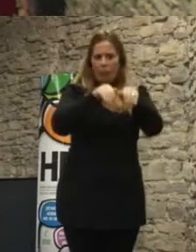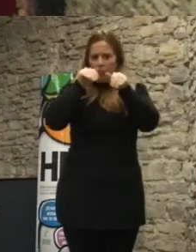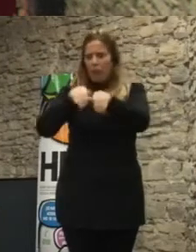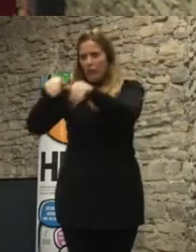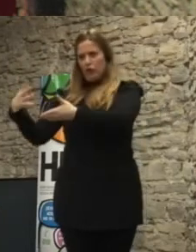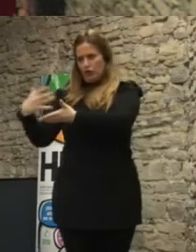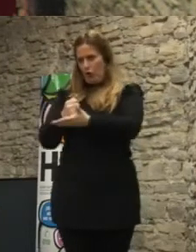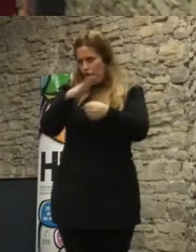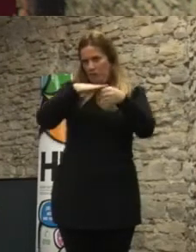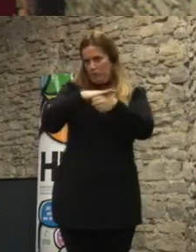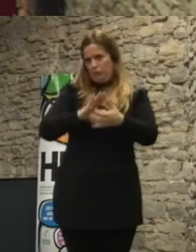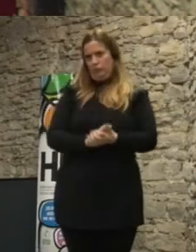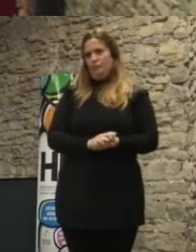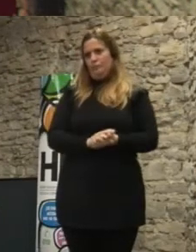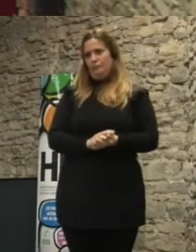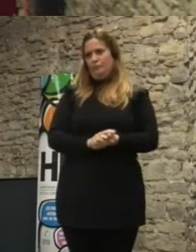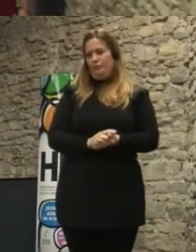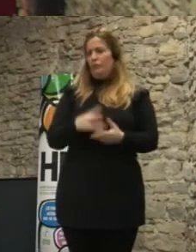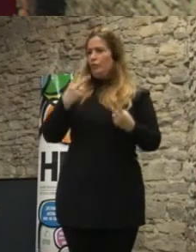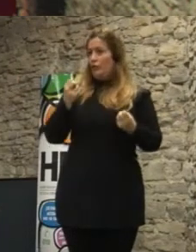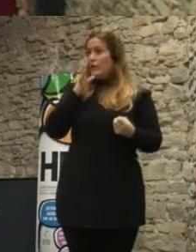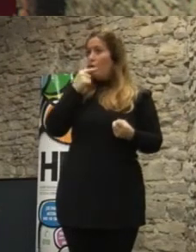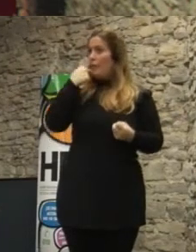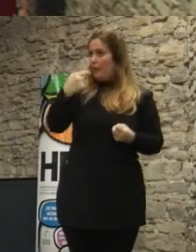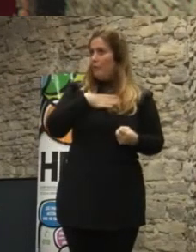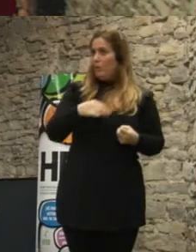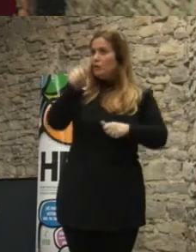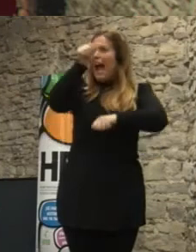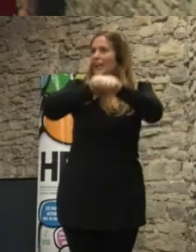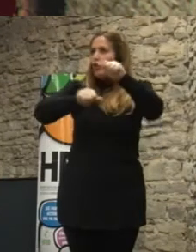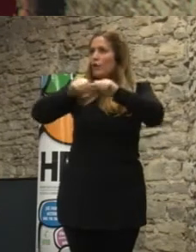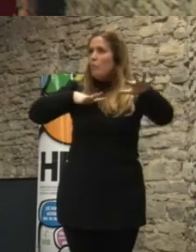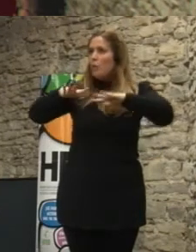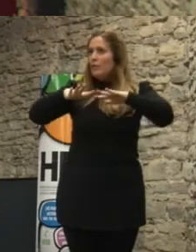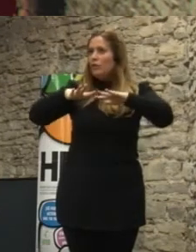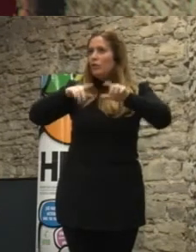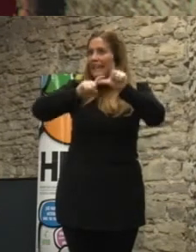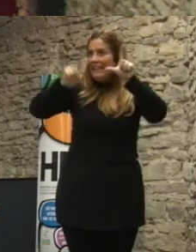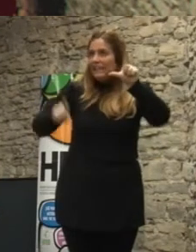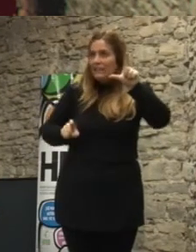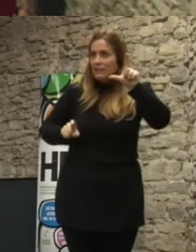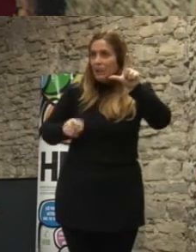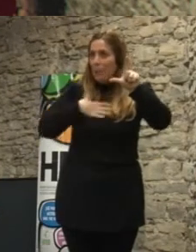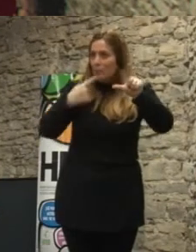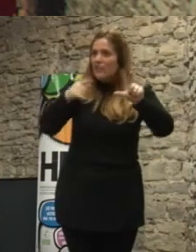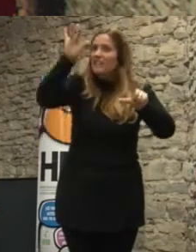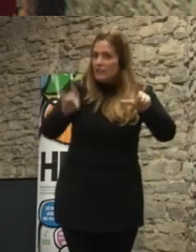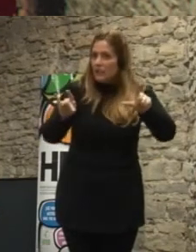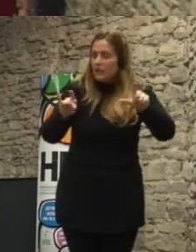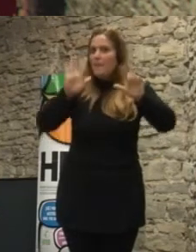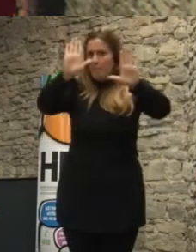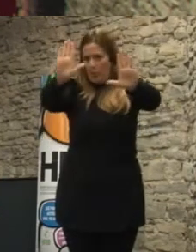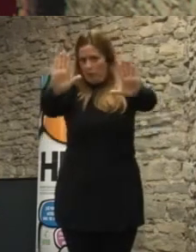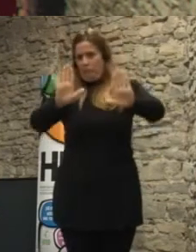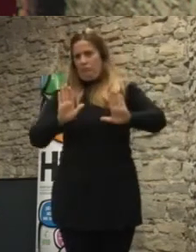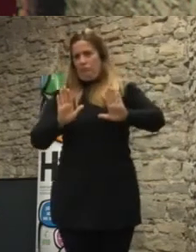rotundidad que el asociacionismo está en crisis? Bueno, vamos a poner dos elementos más o